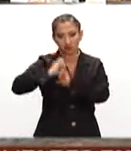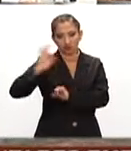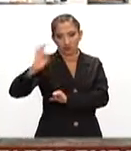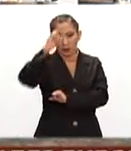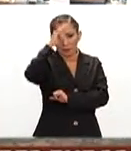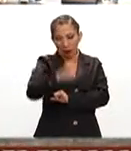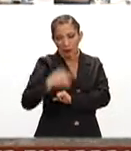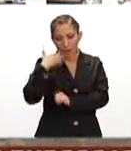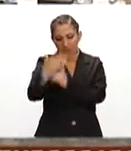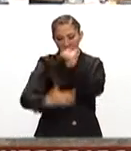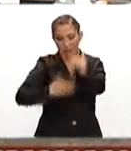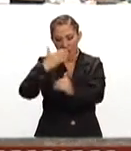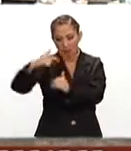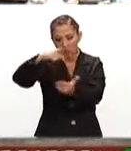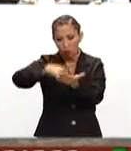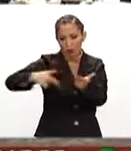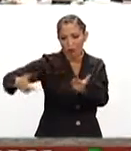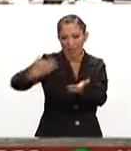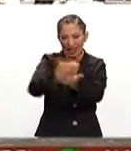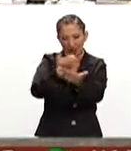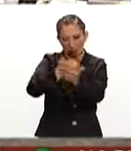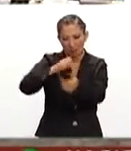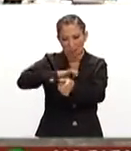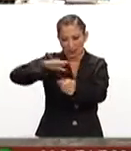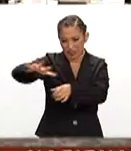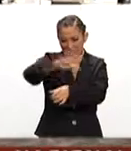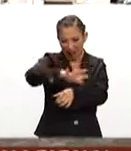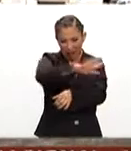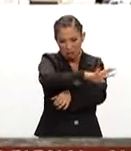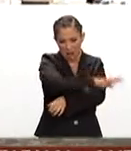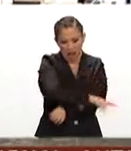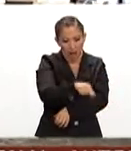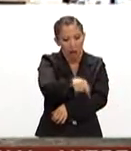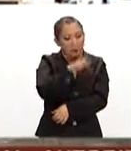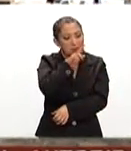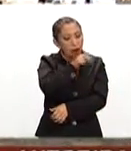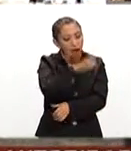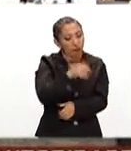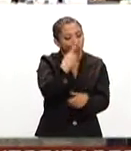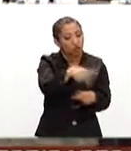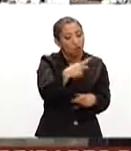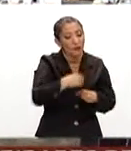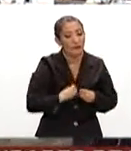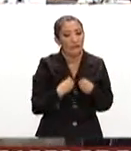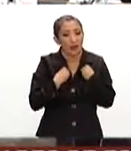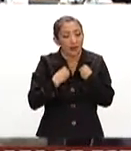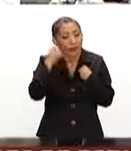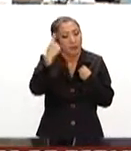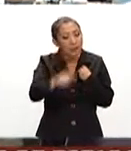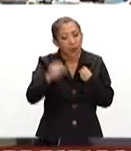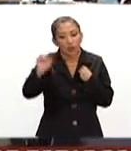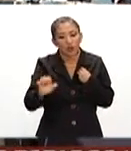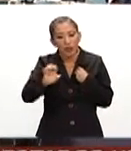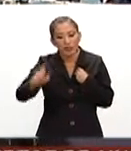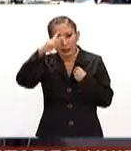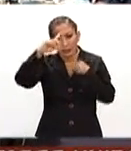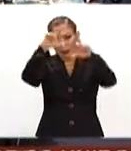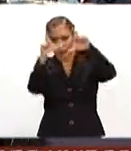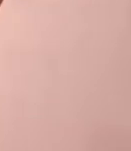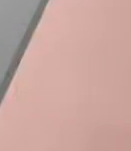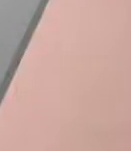Federal para el Desarrollo de las Zonas Económicas Especiales, afirmó que estas zonas mejorarán las condiciones de vida para el sur sureste del